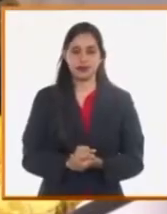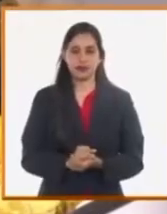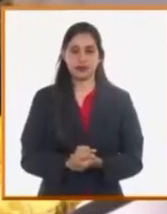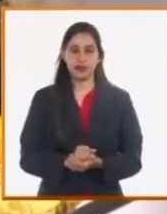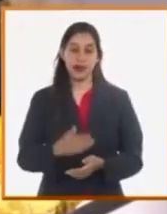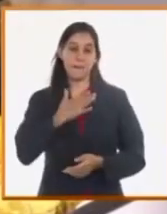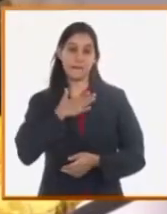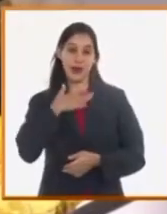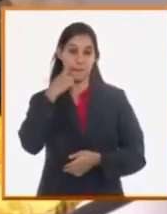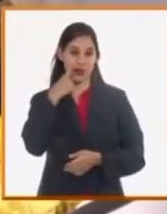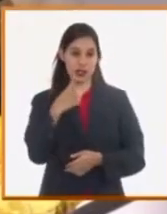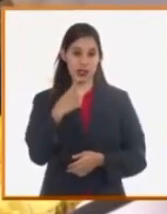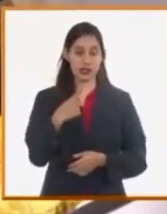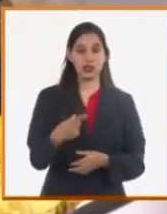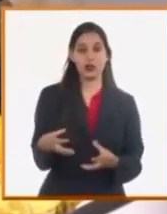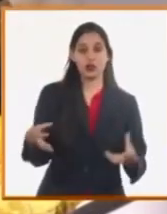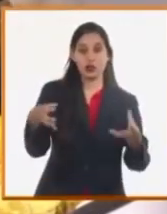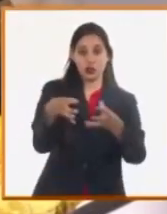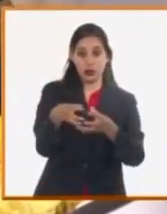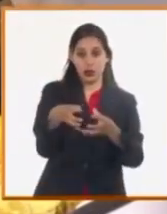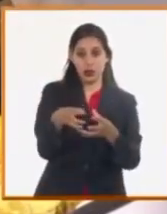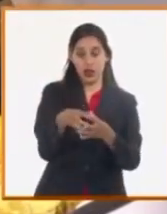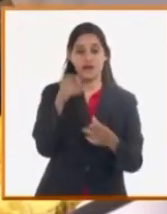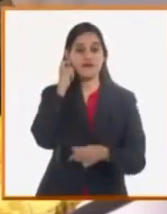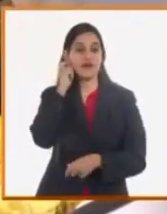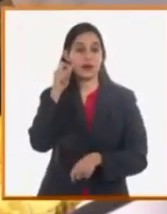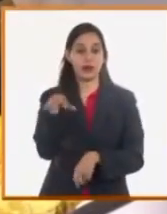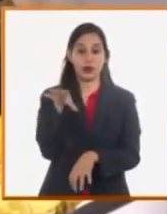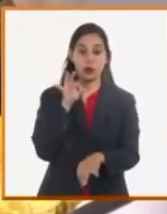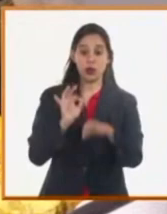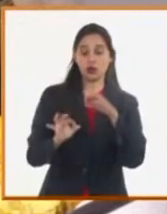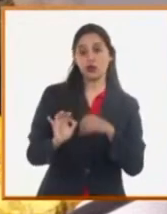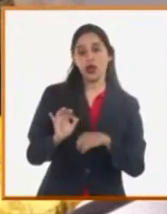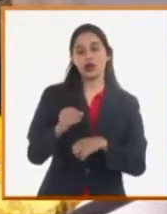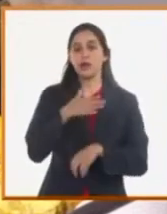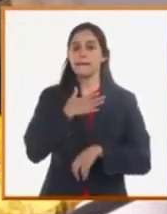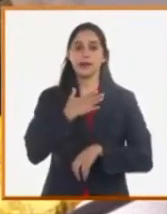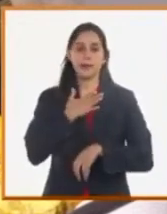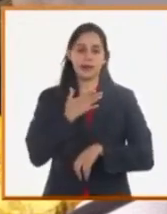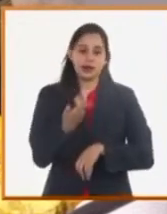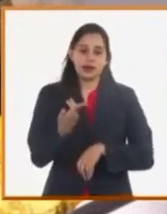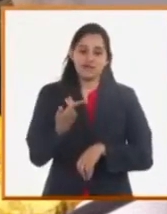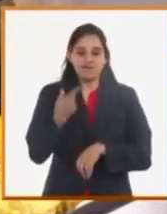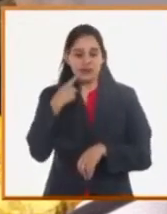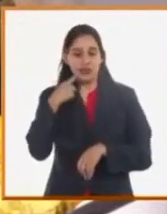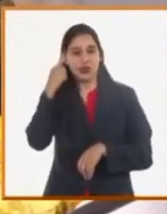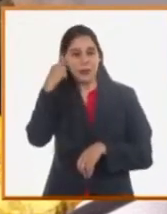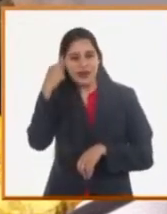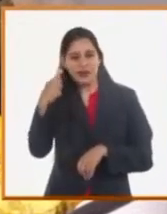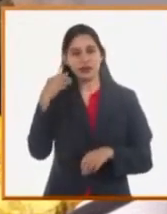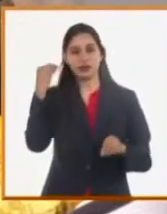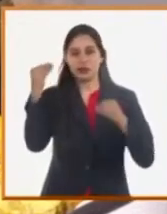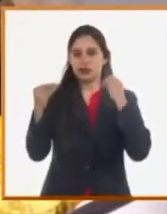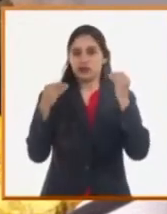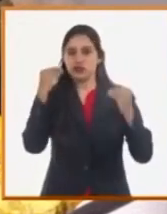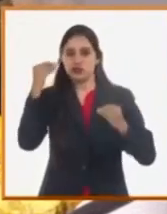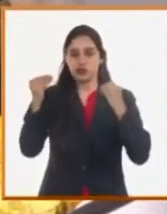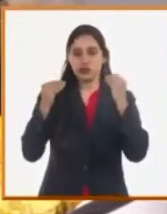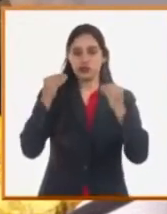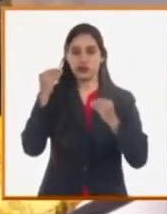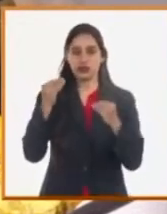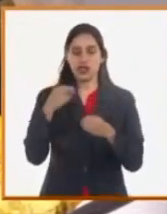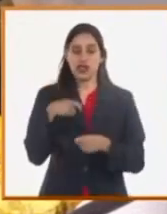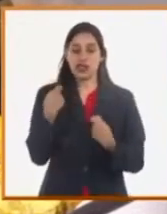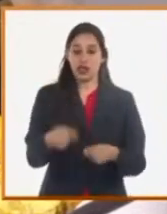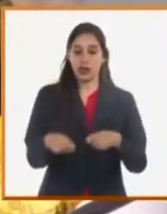pasar el servicio militar voluntario femenino efectivamente no fue una decisión inmediata es algo con lo que ya venía eh pensando que debía